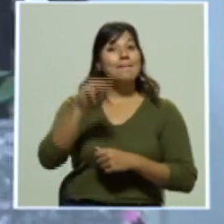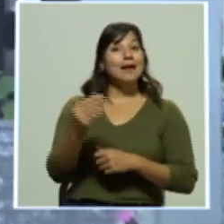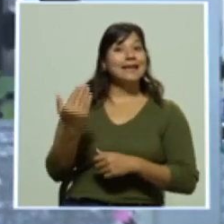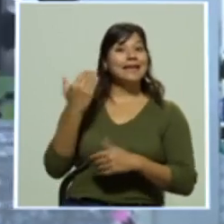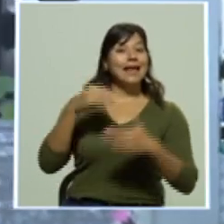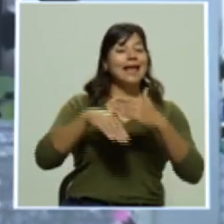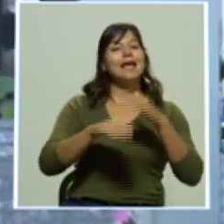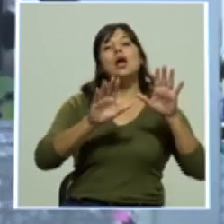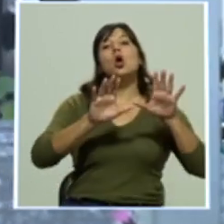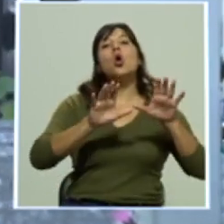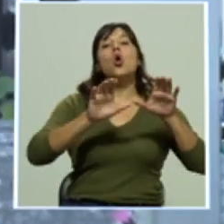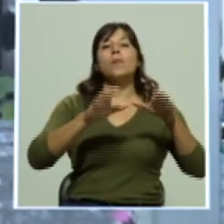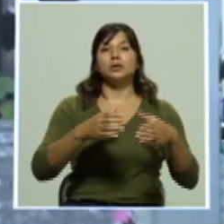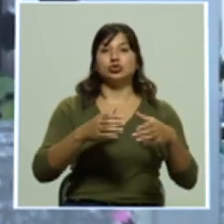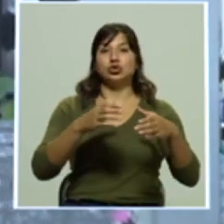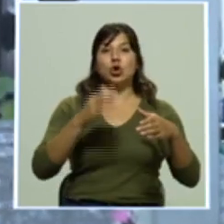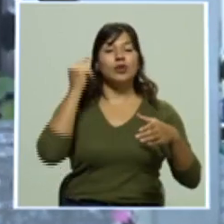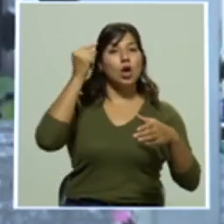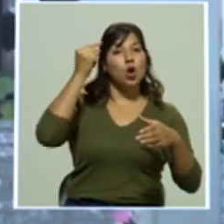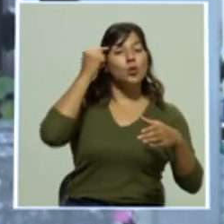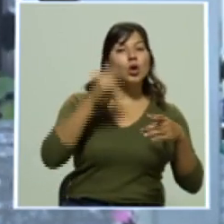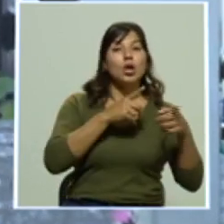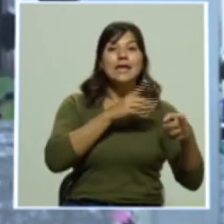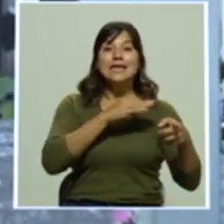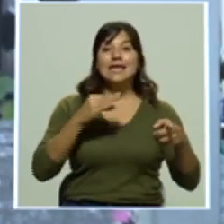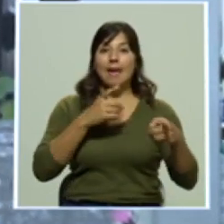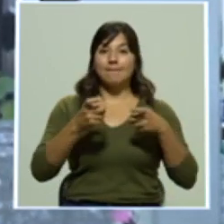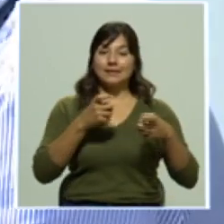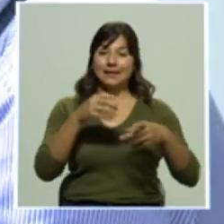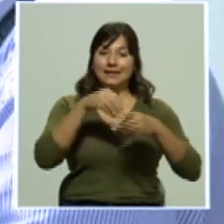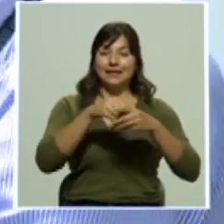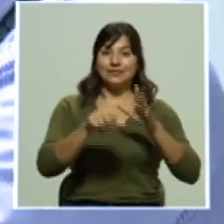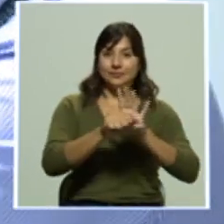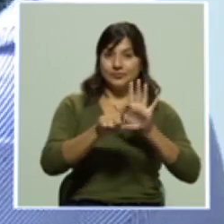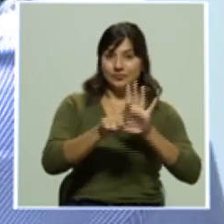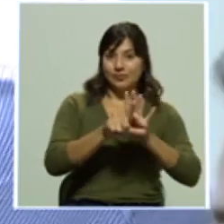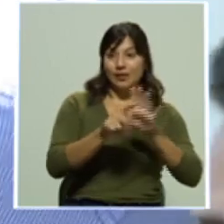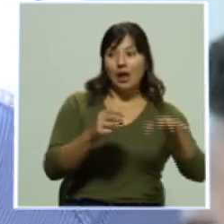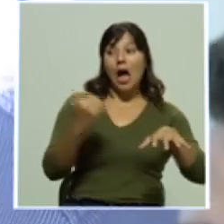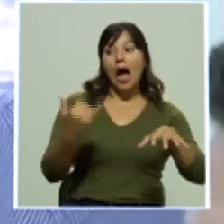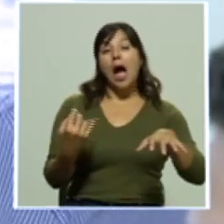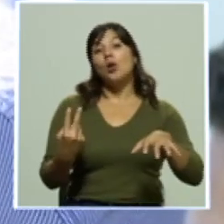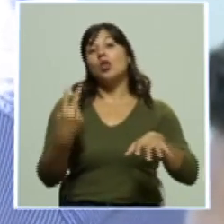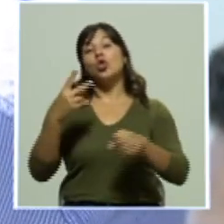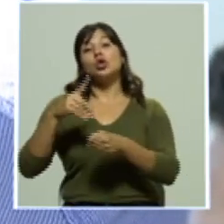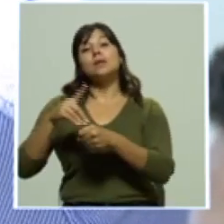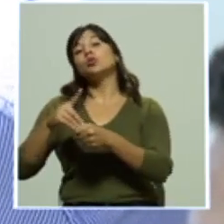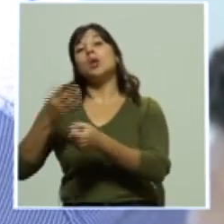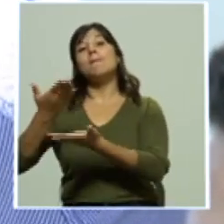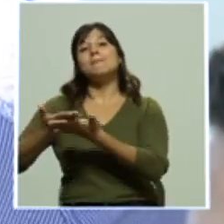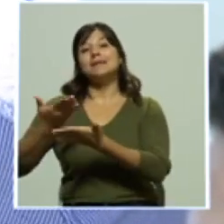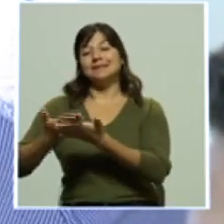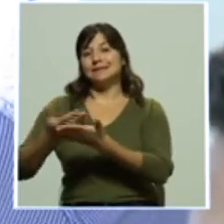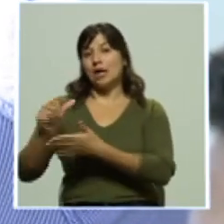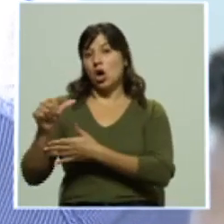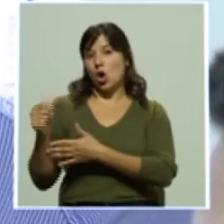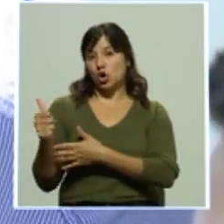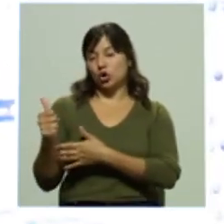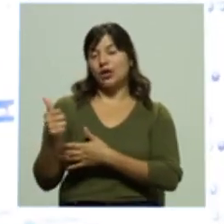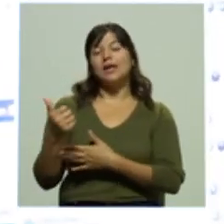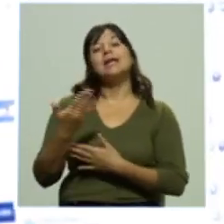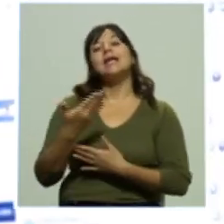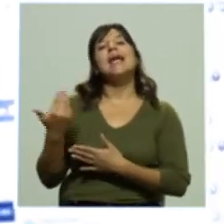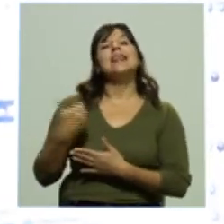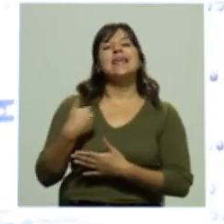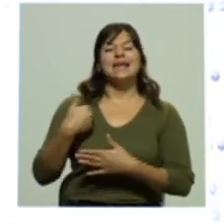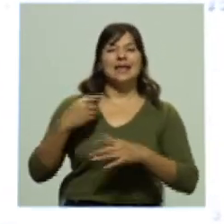Comisión de Gobierno y Administración, este texto planteado por Roberto Thompson del PLN y Pedro Muñoz del PUSC propone el